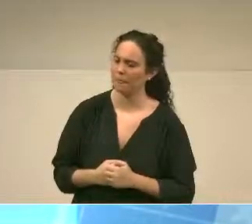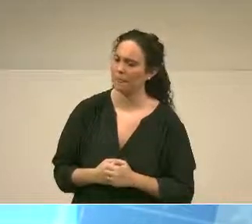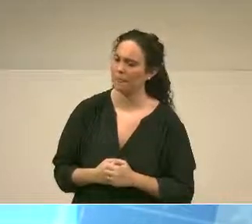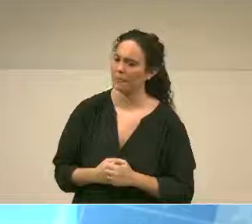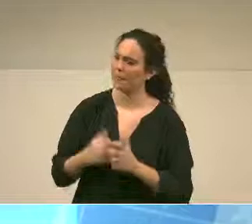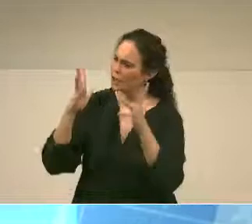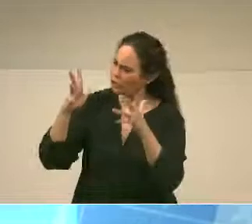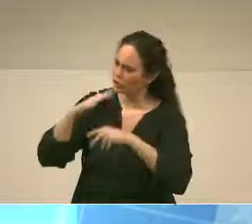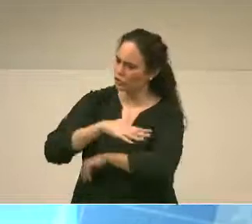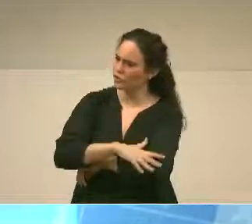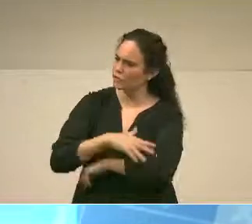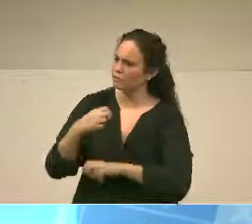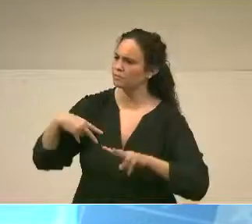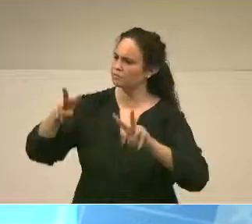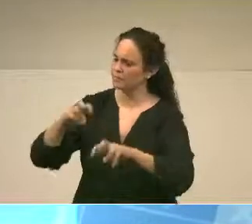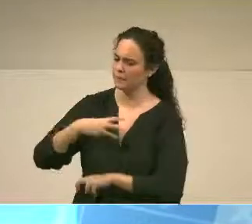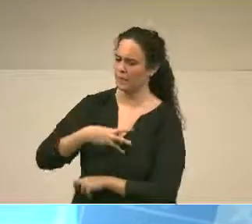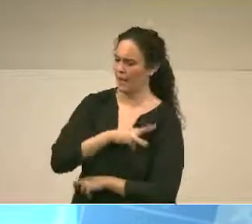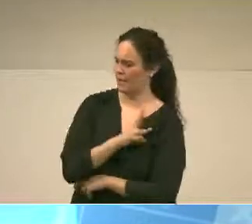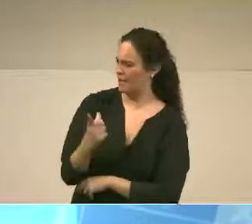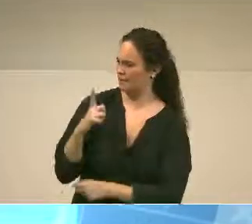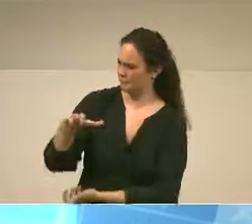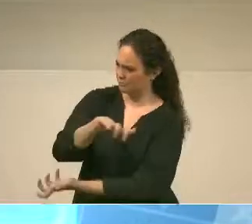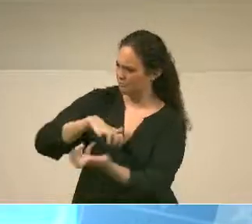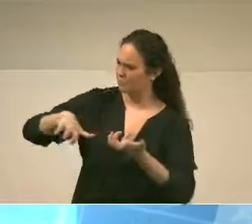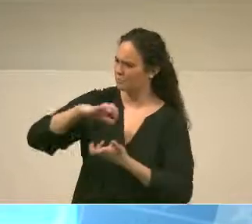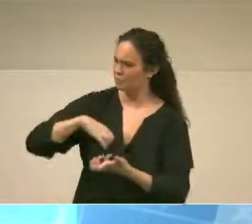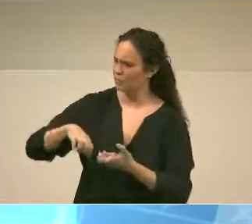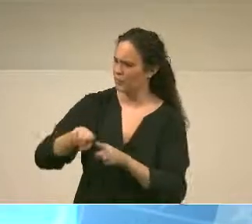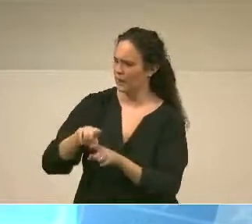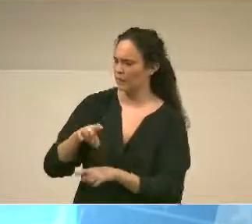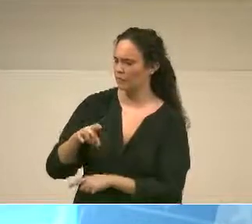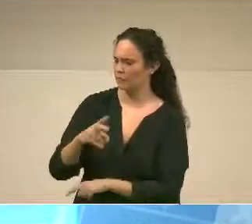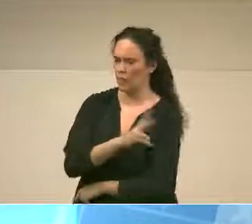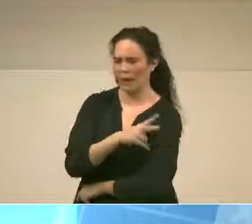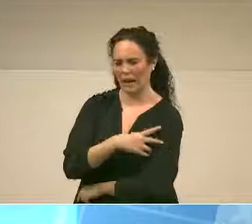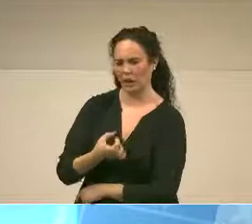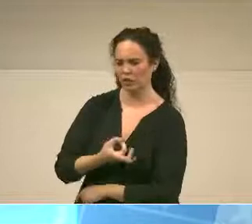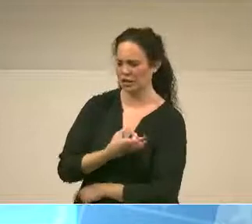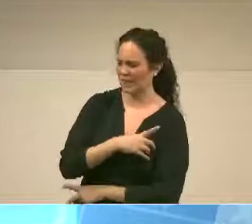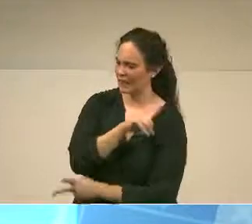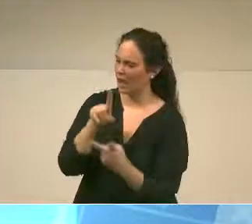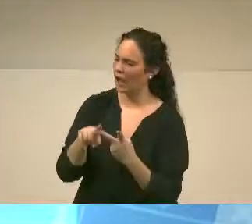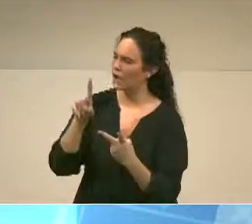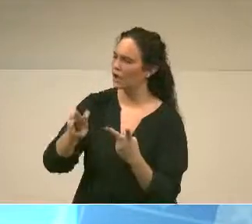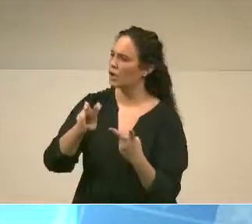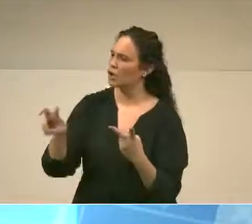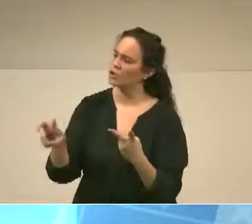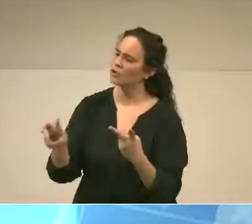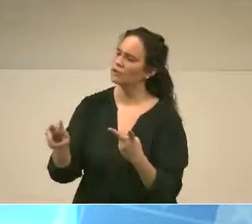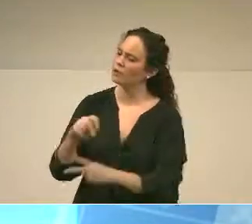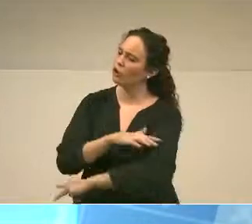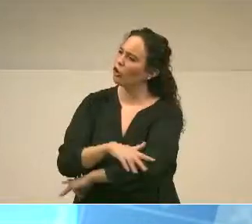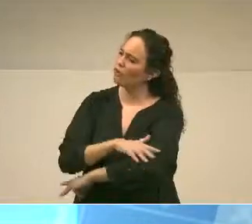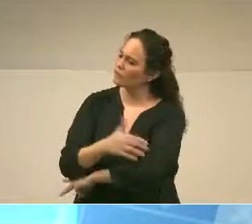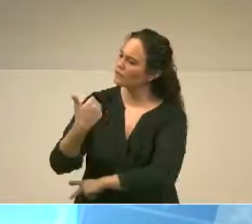la actuación de la Ertzaintza ayer, la agresión sufrida por un delegado sindical, y otra, si el Gobierno va a tomar algún tipo